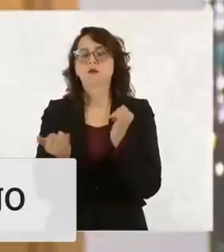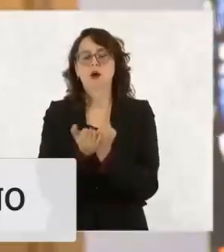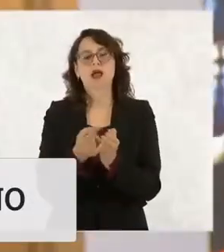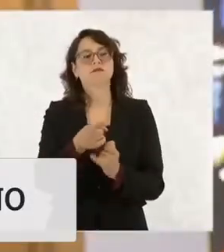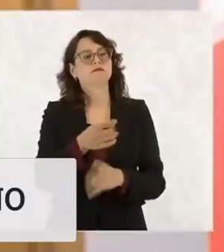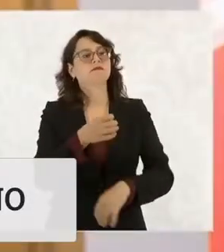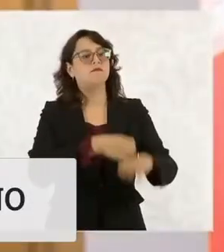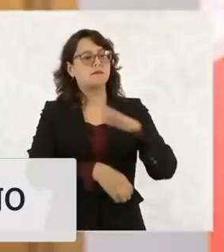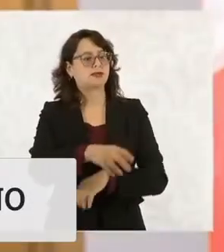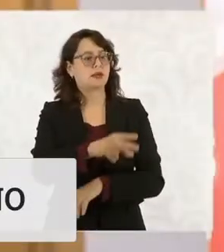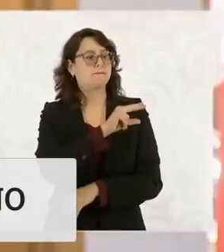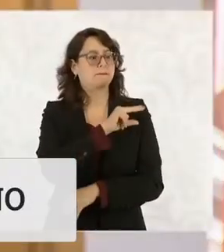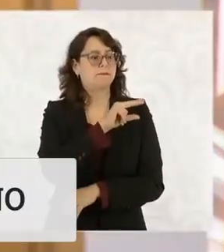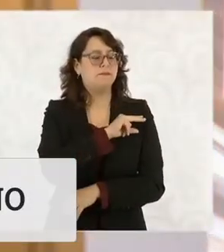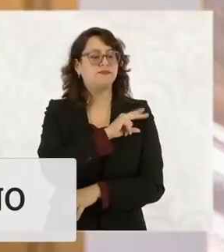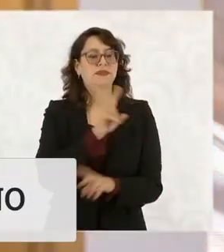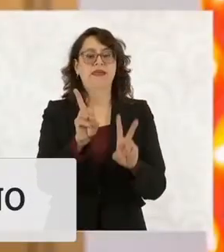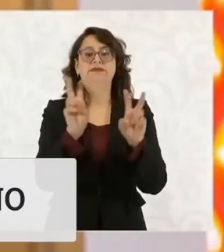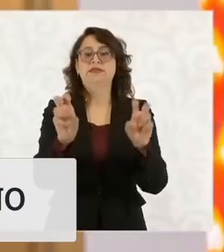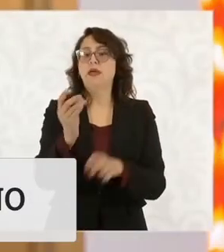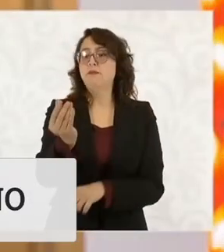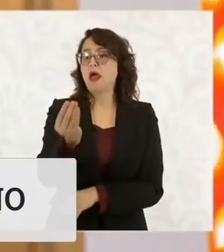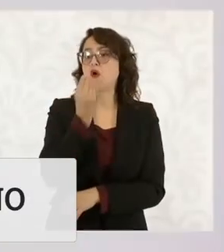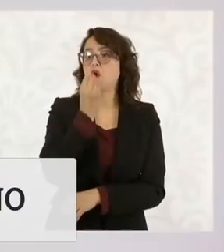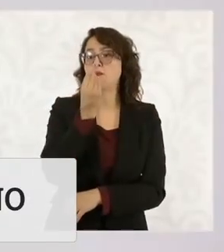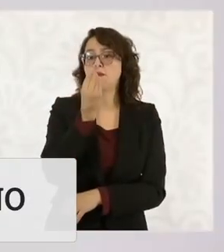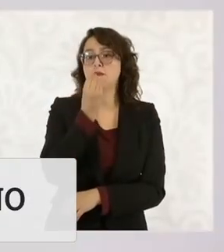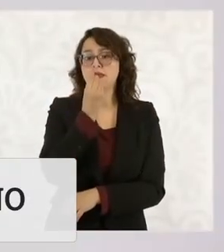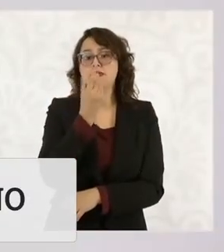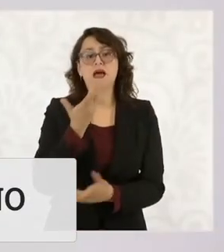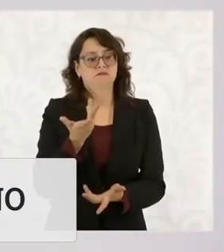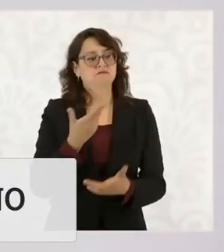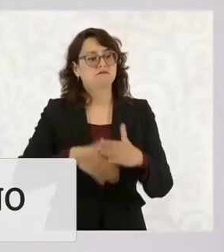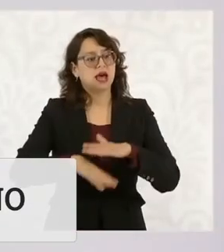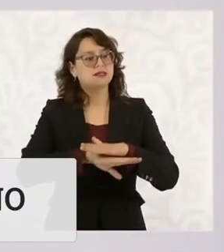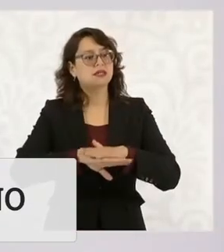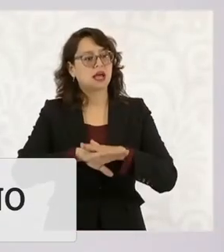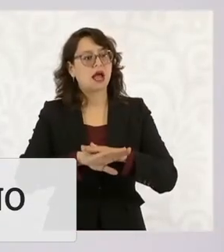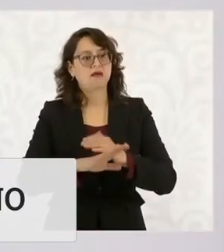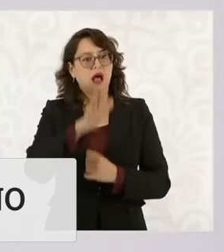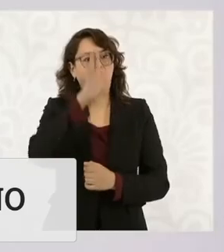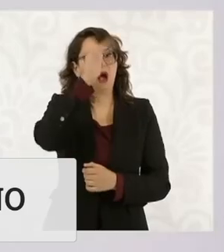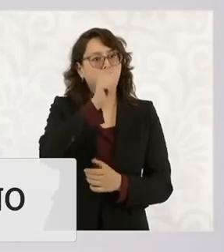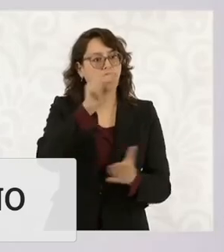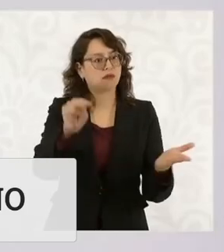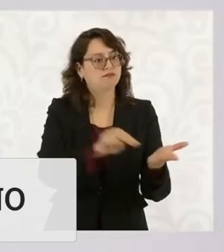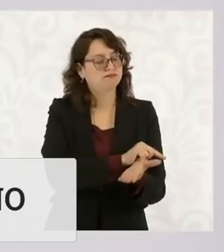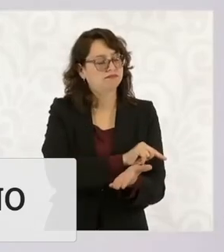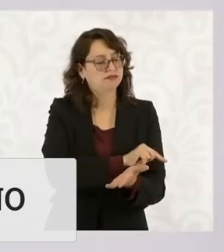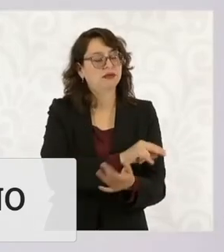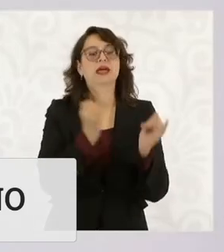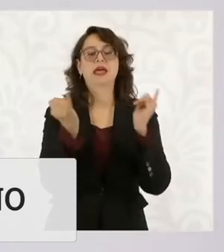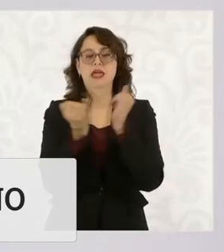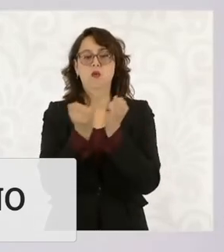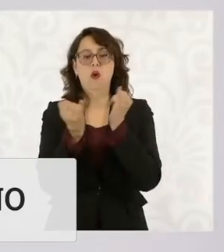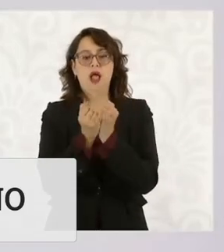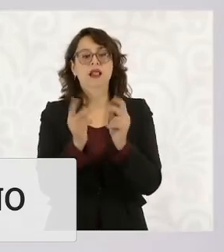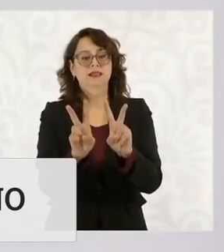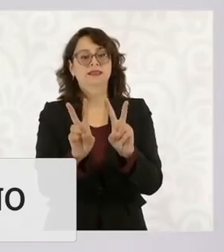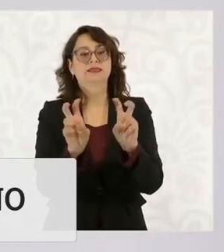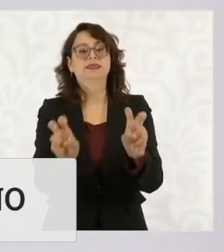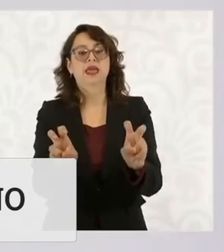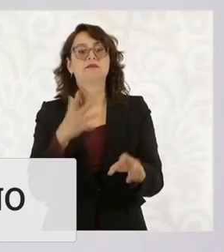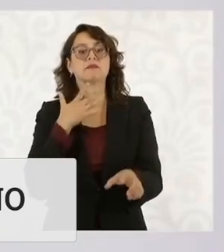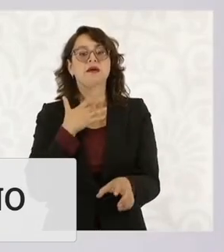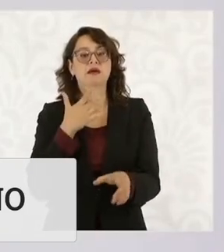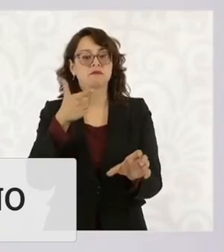por firmar una vez más el paquete económico contra la inflación y la carestía, así como el acuerdo voluntario para